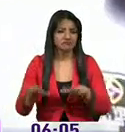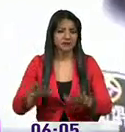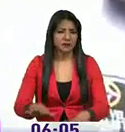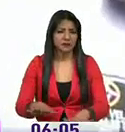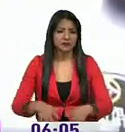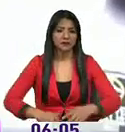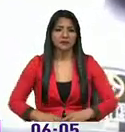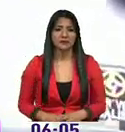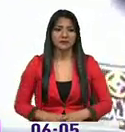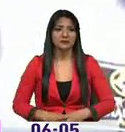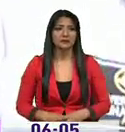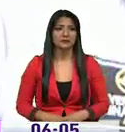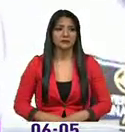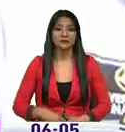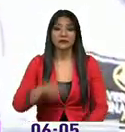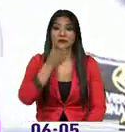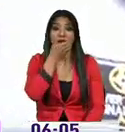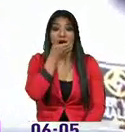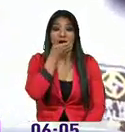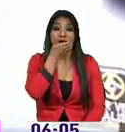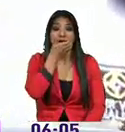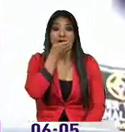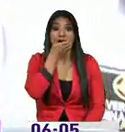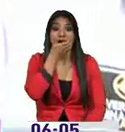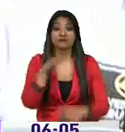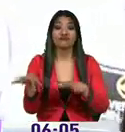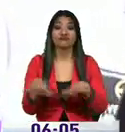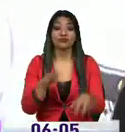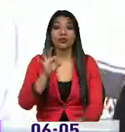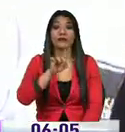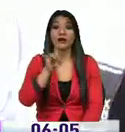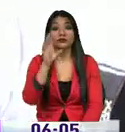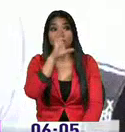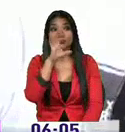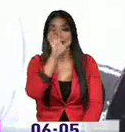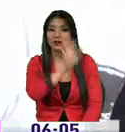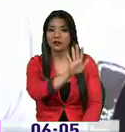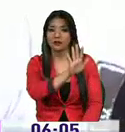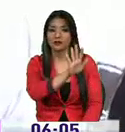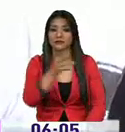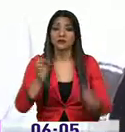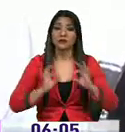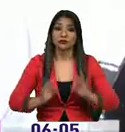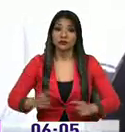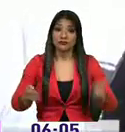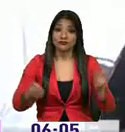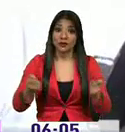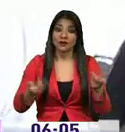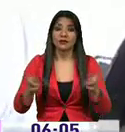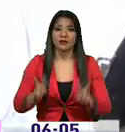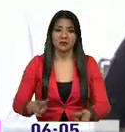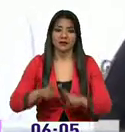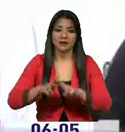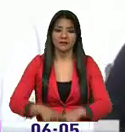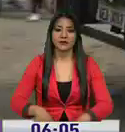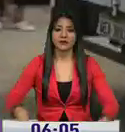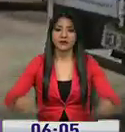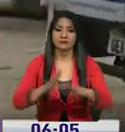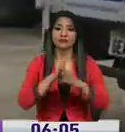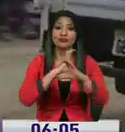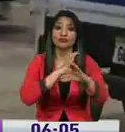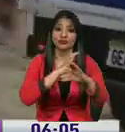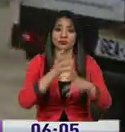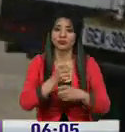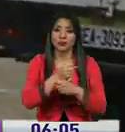mediante la radio de comunicaciones con el 911 para poder verificar el equipo de, del kit de básico de seguridad del bus.